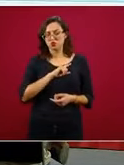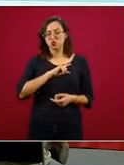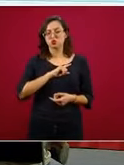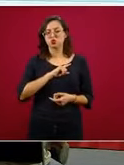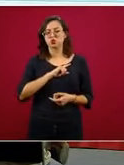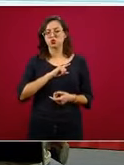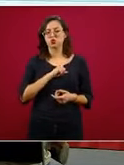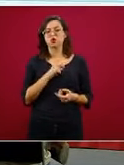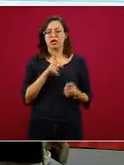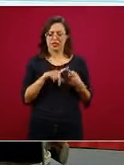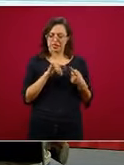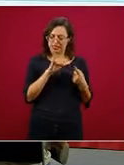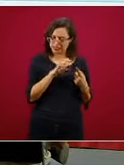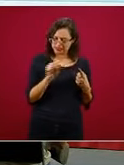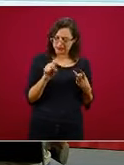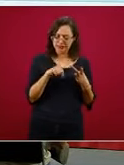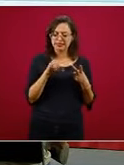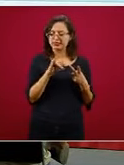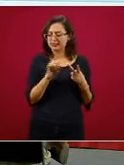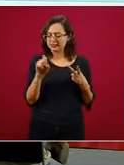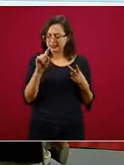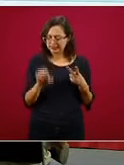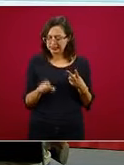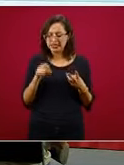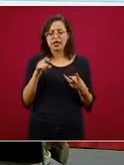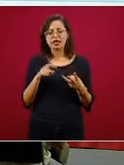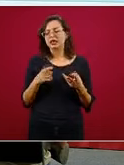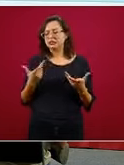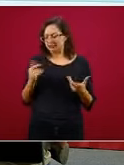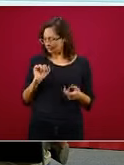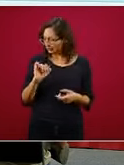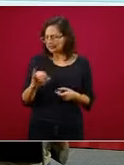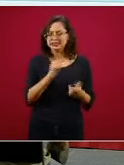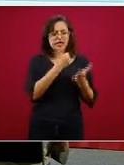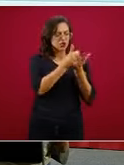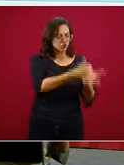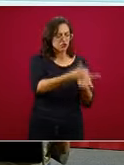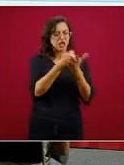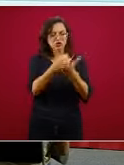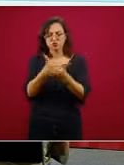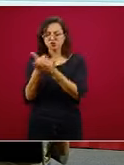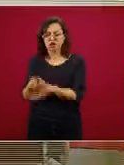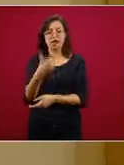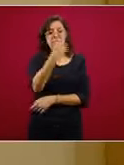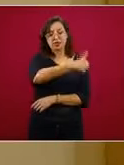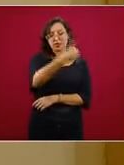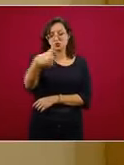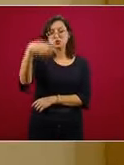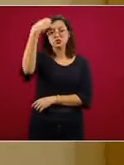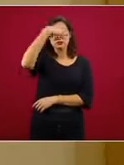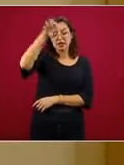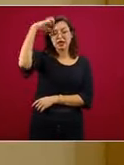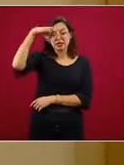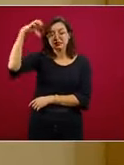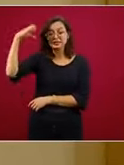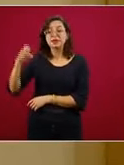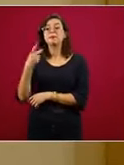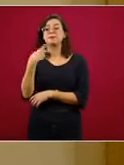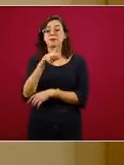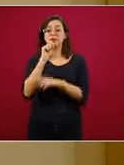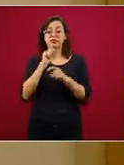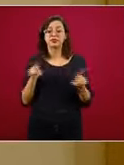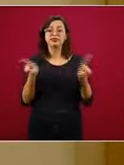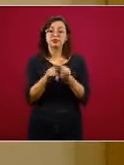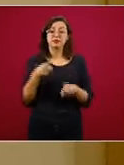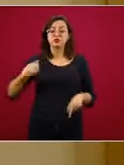sector, el IMSS, el ISSSTE, todos nos han ayudado porque cada uno tiene sus propias experiencias además de los estados. Pero también